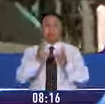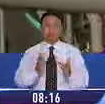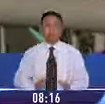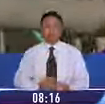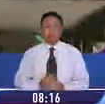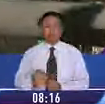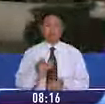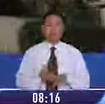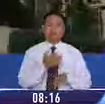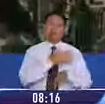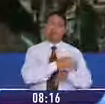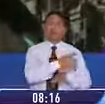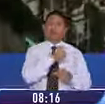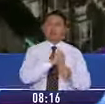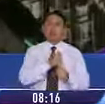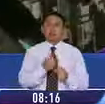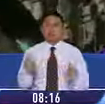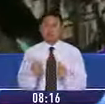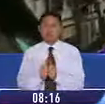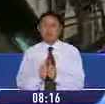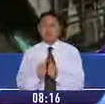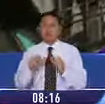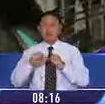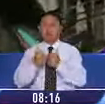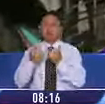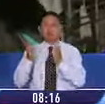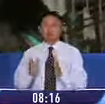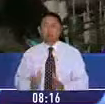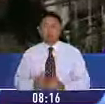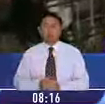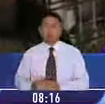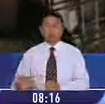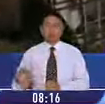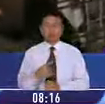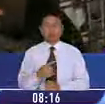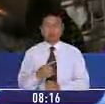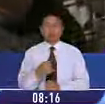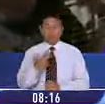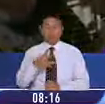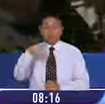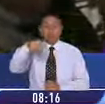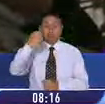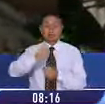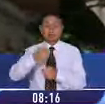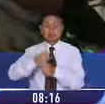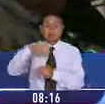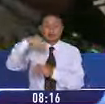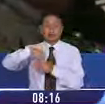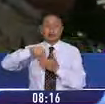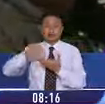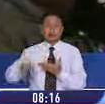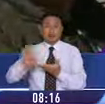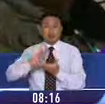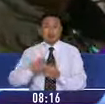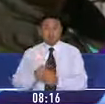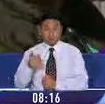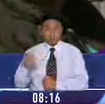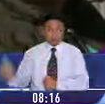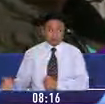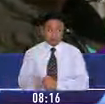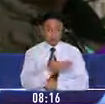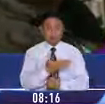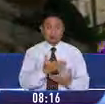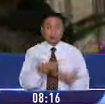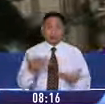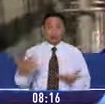quienes trabajaban con los asambleístas, quienes también tienen laboran dentro del Palacio Legislativo. ¿Se les va a permitir ingresar a